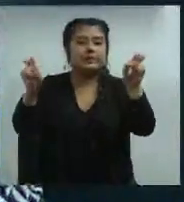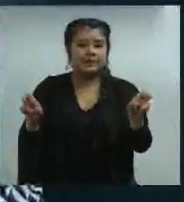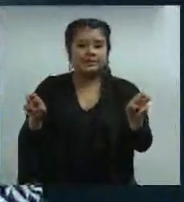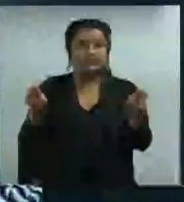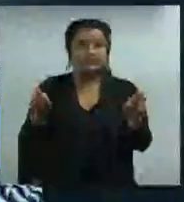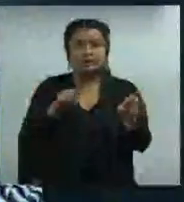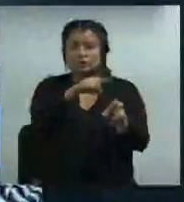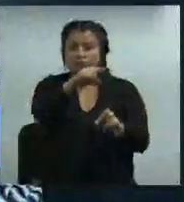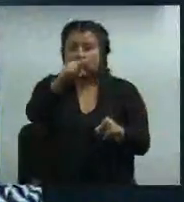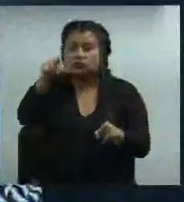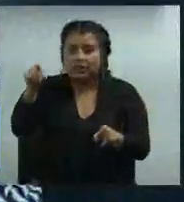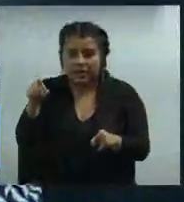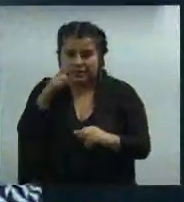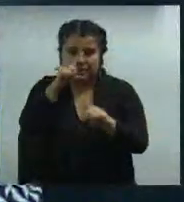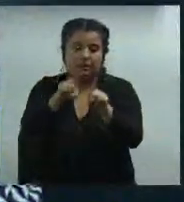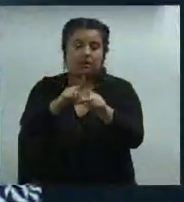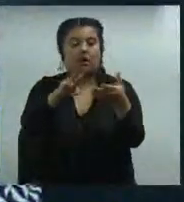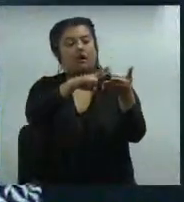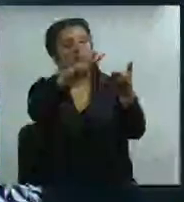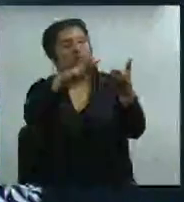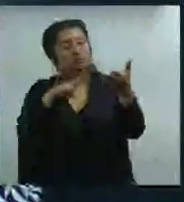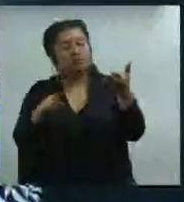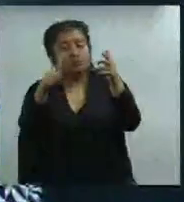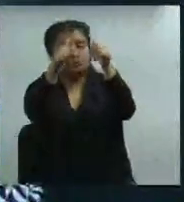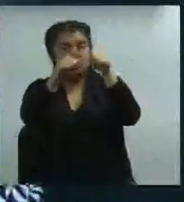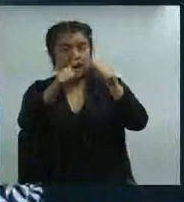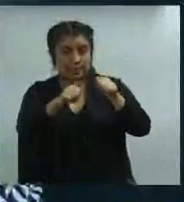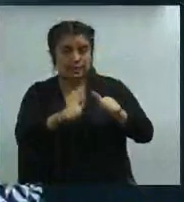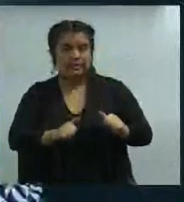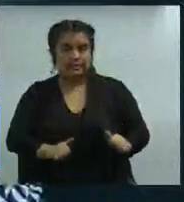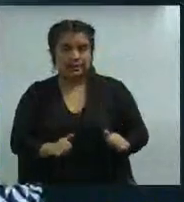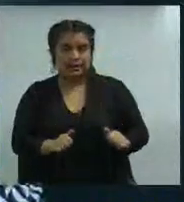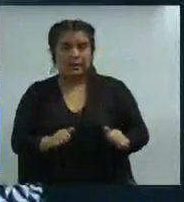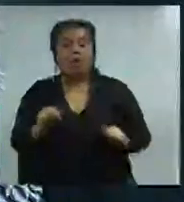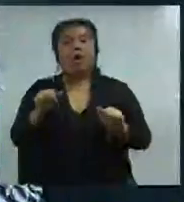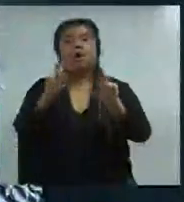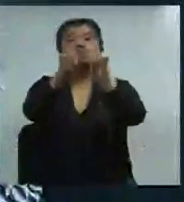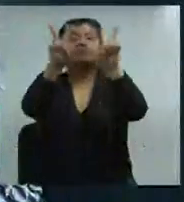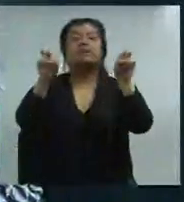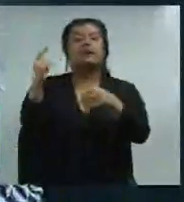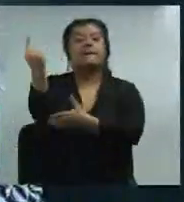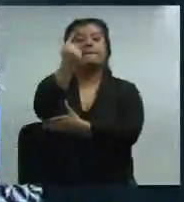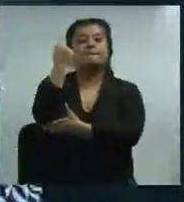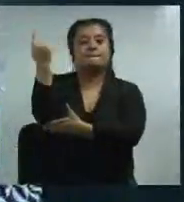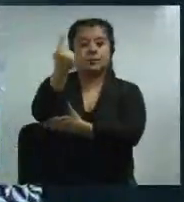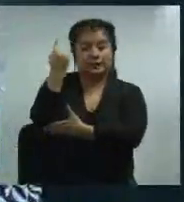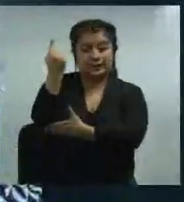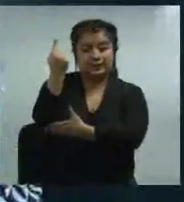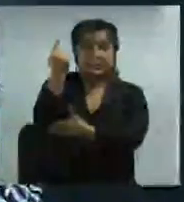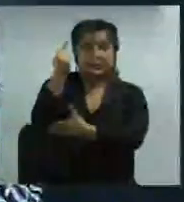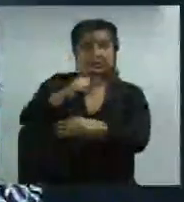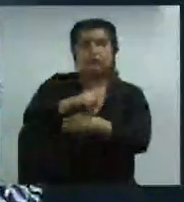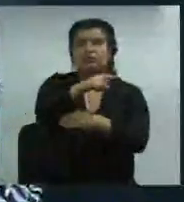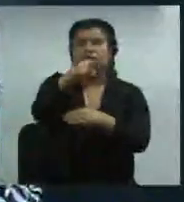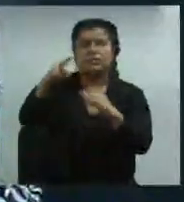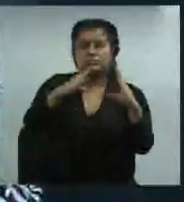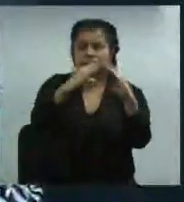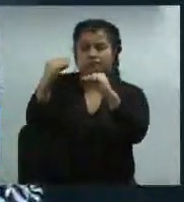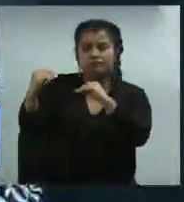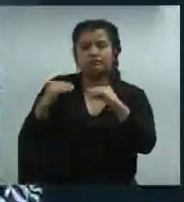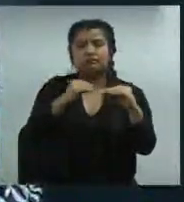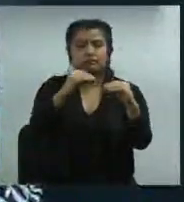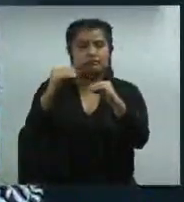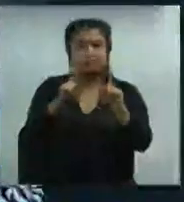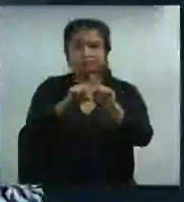que ustedes se tuvieran tomado el tiempo de poder analizarlas. Un tema muy importante, y lo dejo ahí para que se discuta en